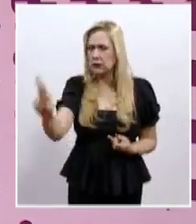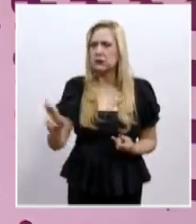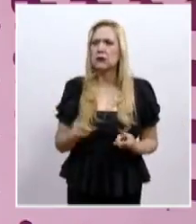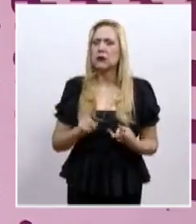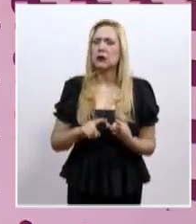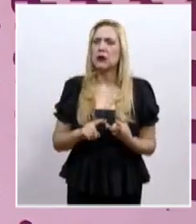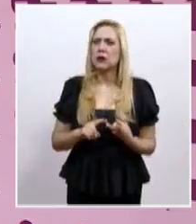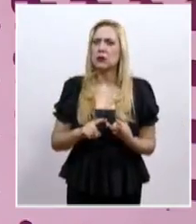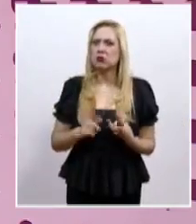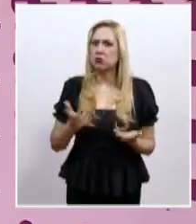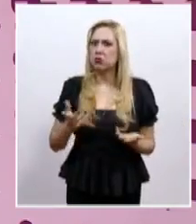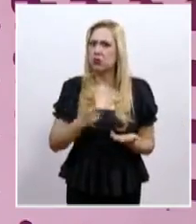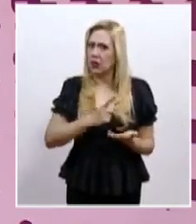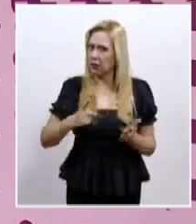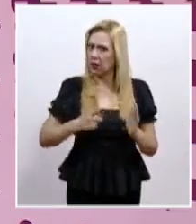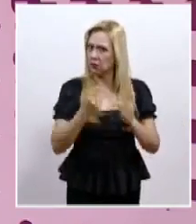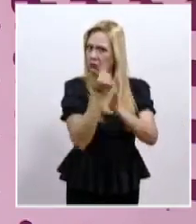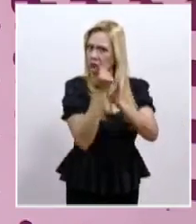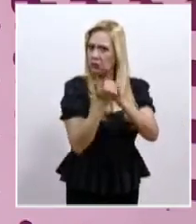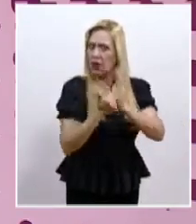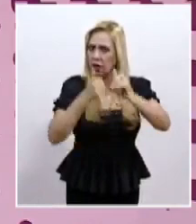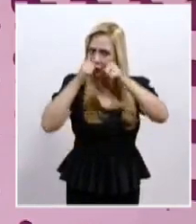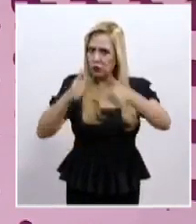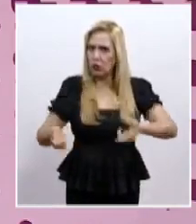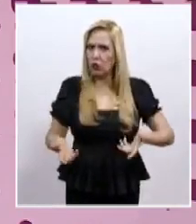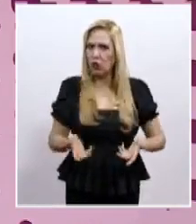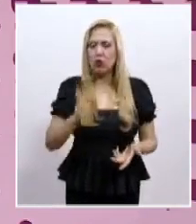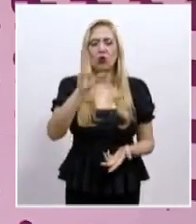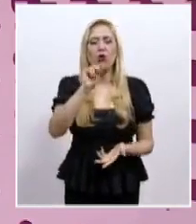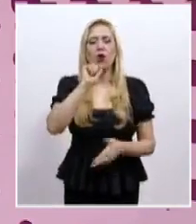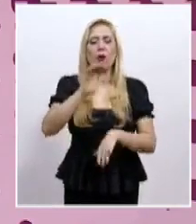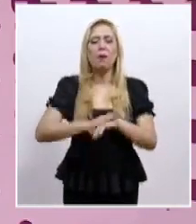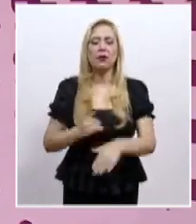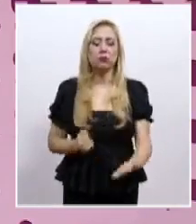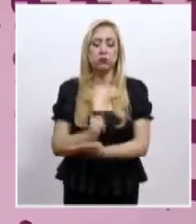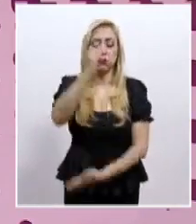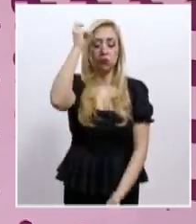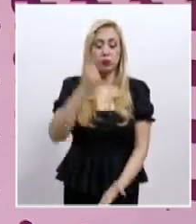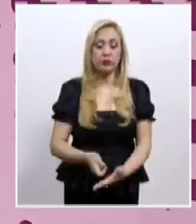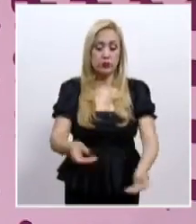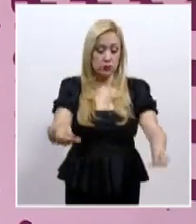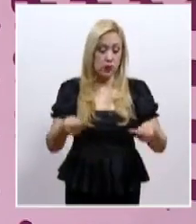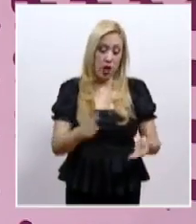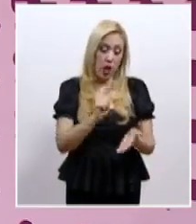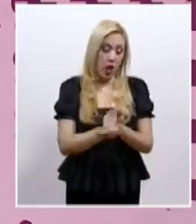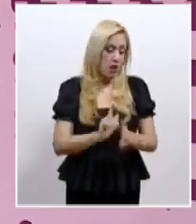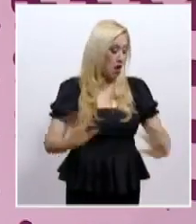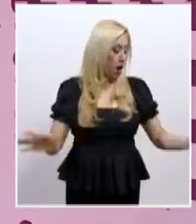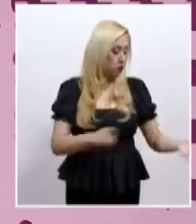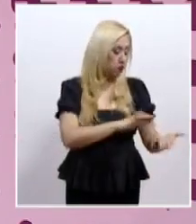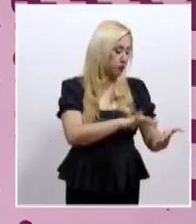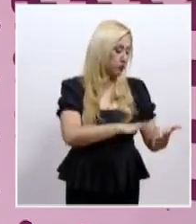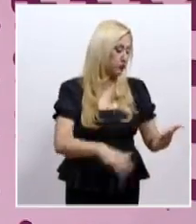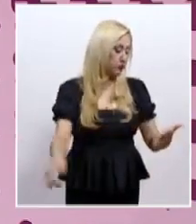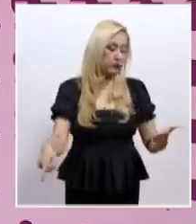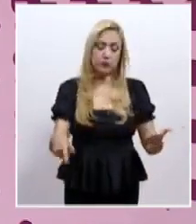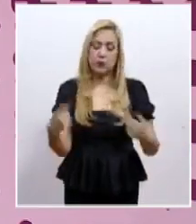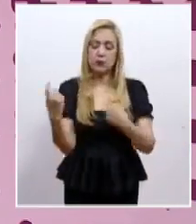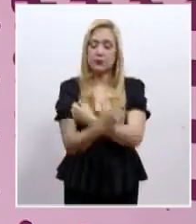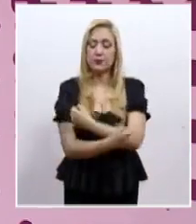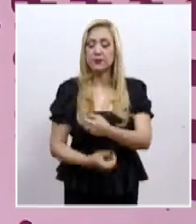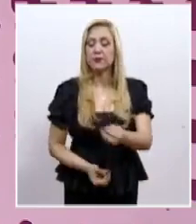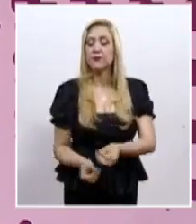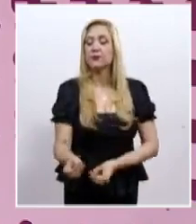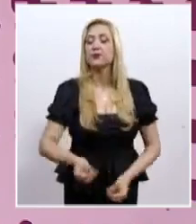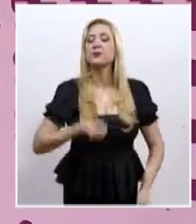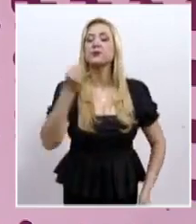deben ser parte de una agenda y no solo de una resolución de un caso que se somete a su conocimiento, como típicamente veíamos el juez, pues, dame los hechos,